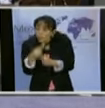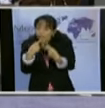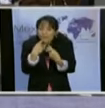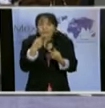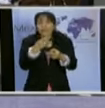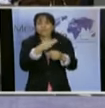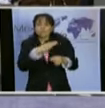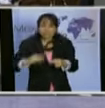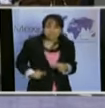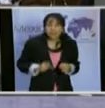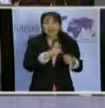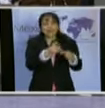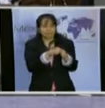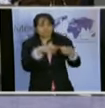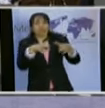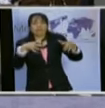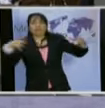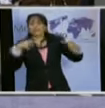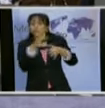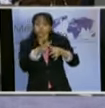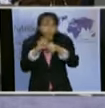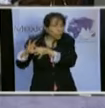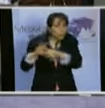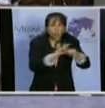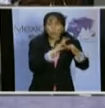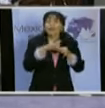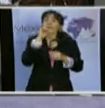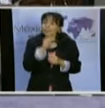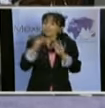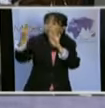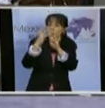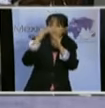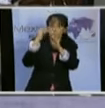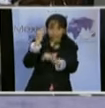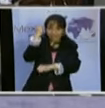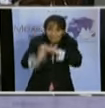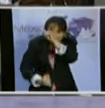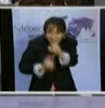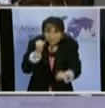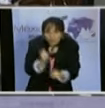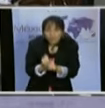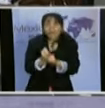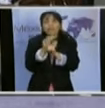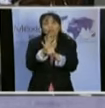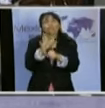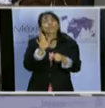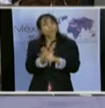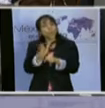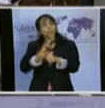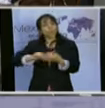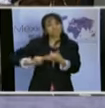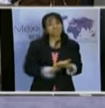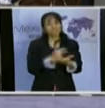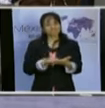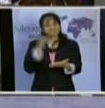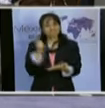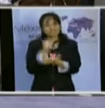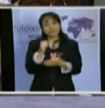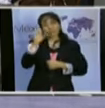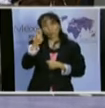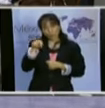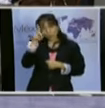leyes nacionales de vivienda, hasta el ámbito internacional de las declaraciones de Naciones Unidas, en particular lo que tiene que ver con la